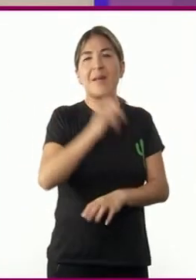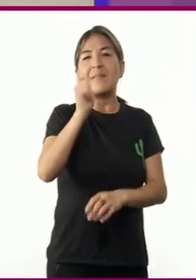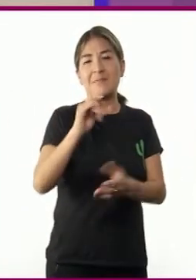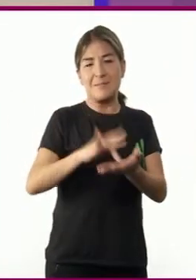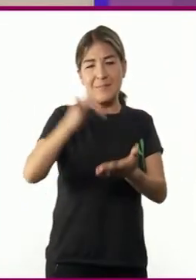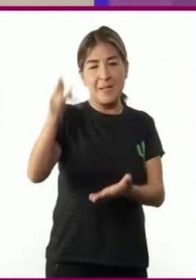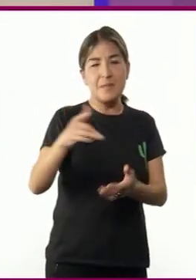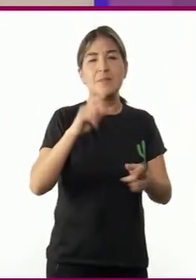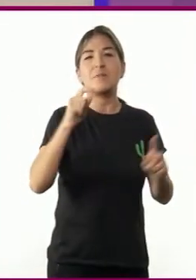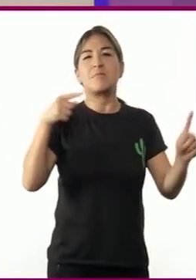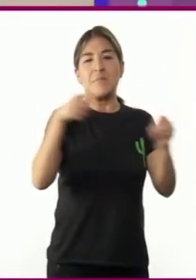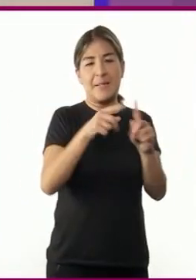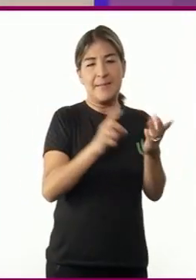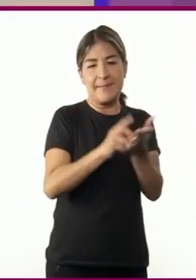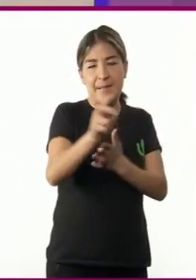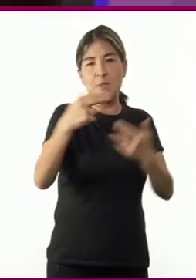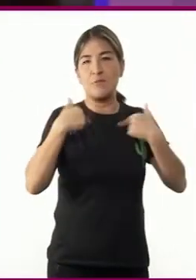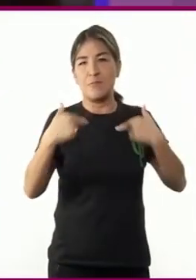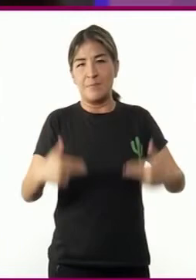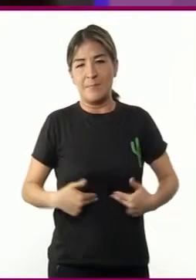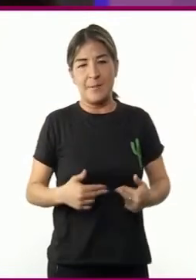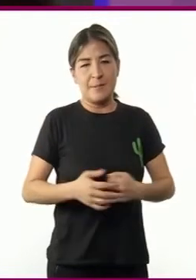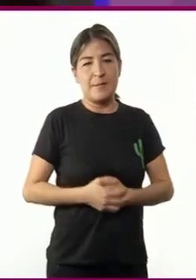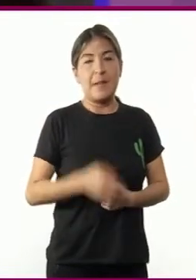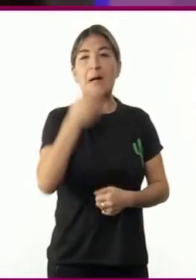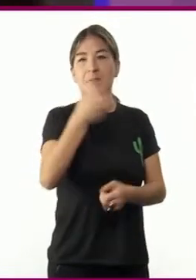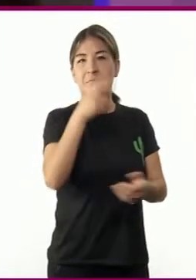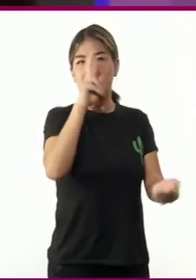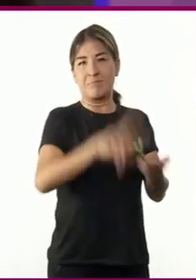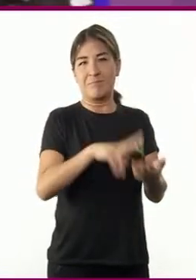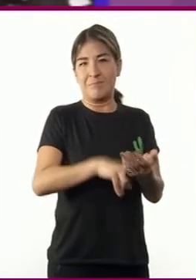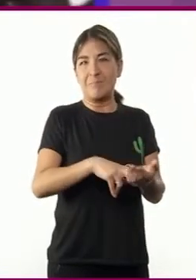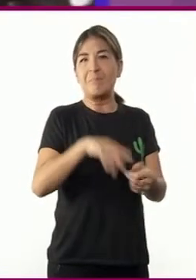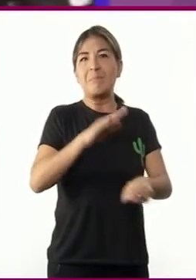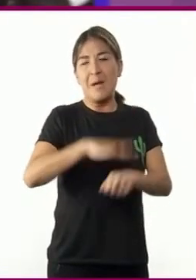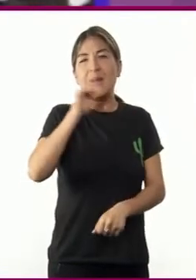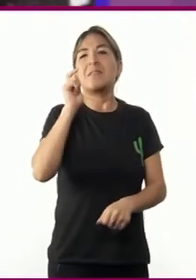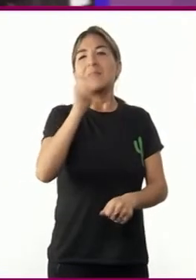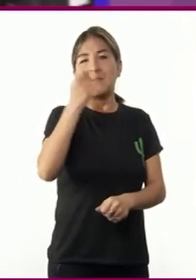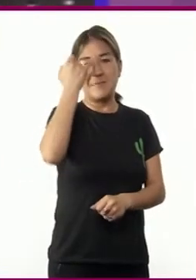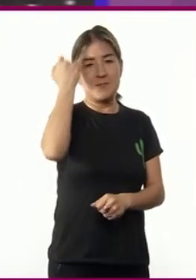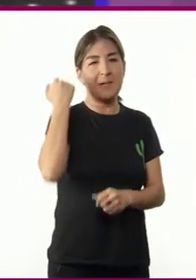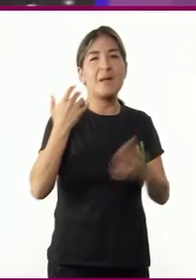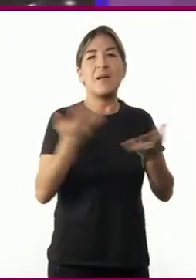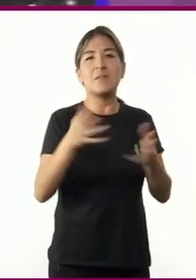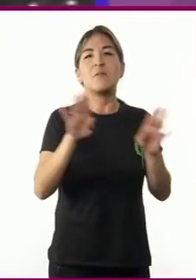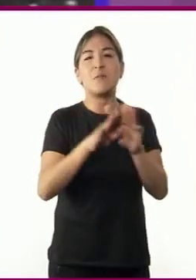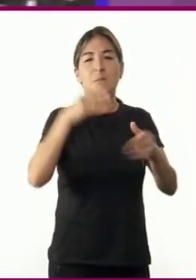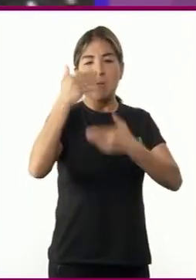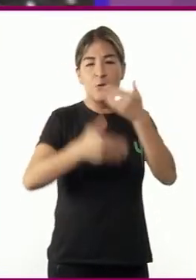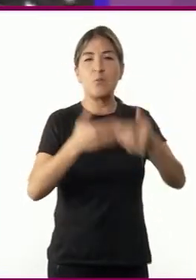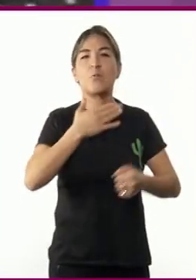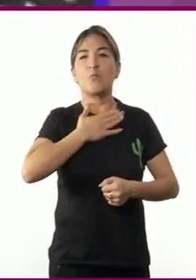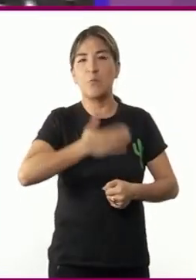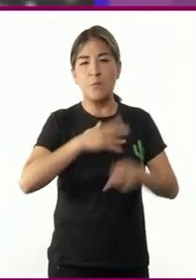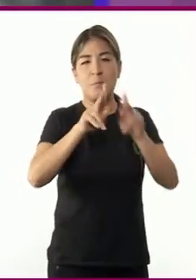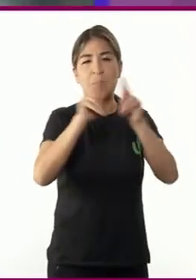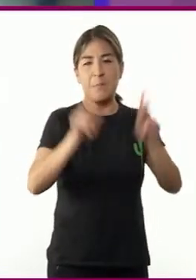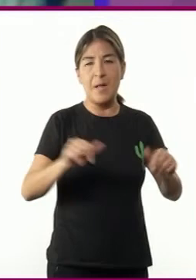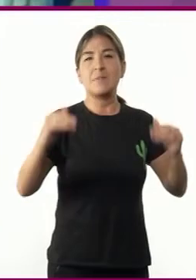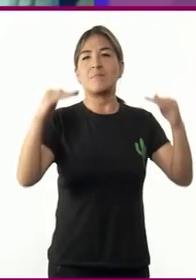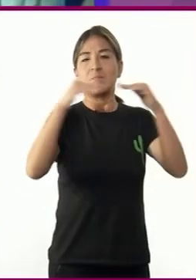que contamos con los derechos humanos. Estas valiosas herramientas nos permiten construir una paz justa y